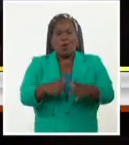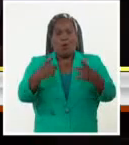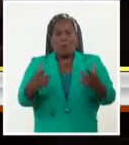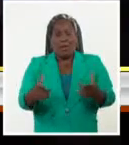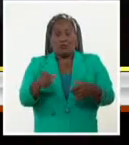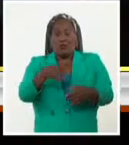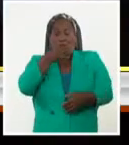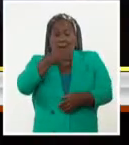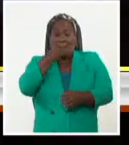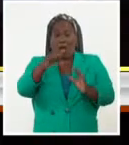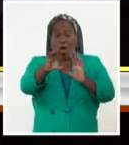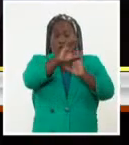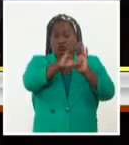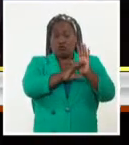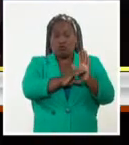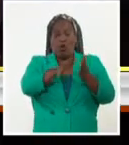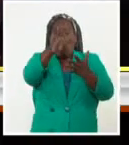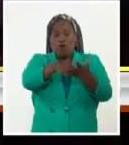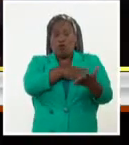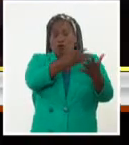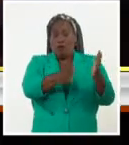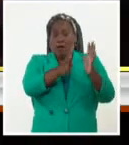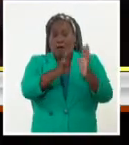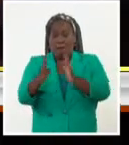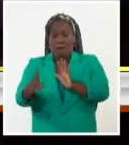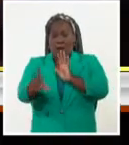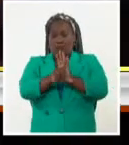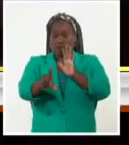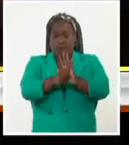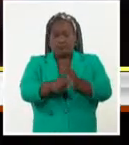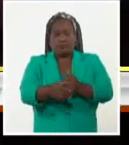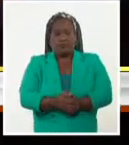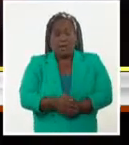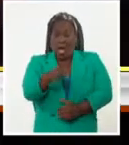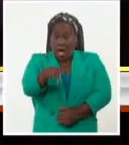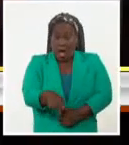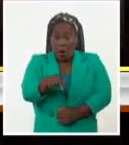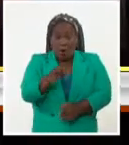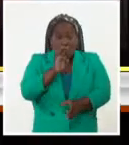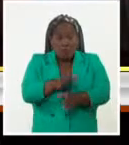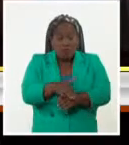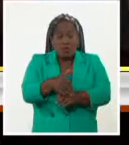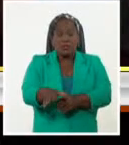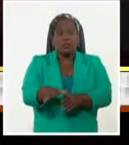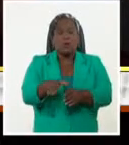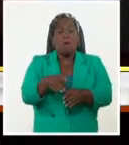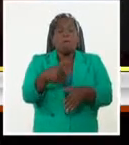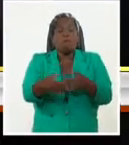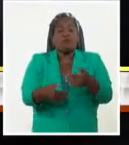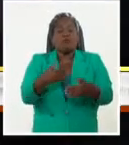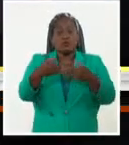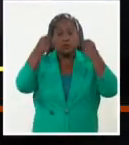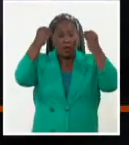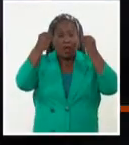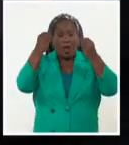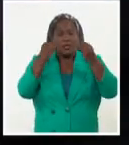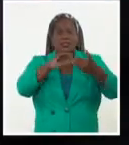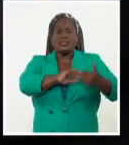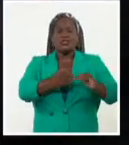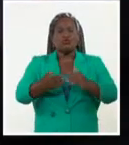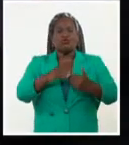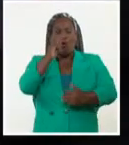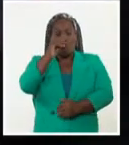Carta Magna y del cronograma legislativo. Corresponderá ahora el inicio del proceso de análisis y discusión de estas normas jurídicas por